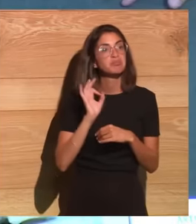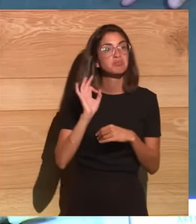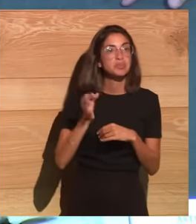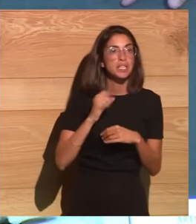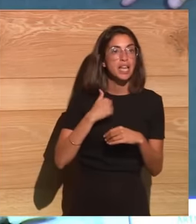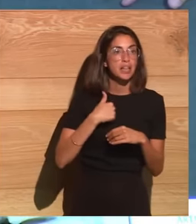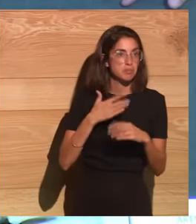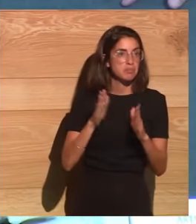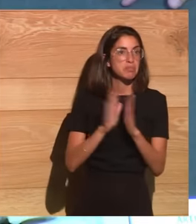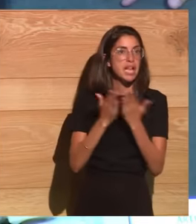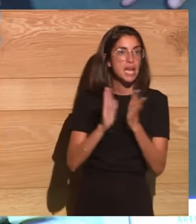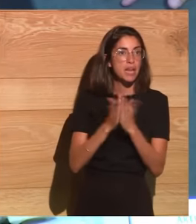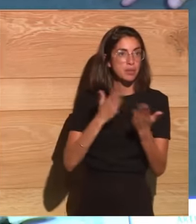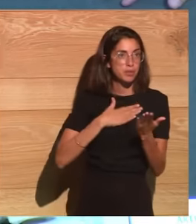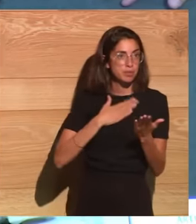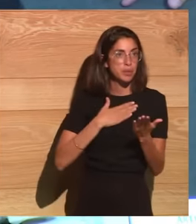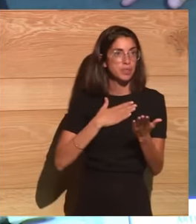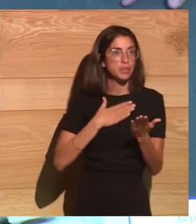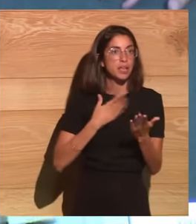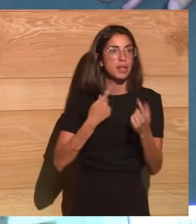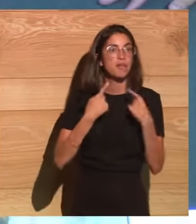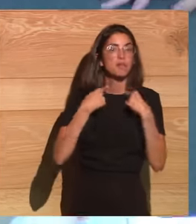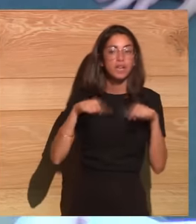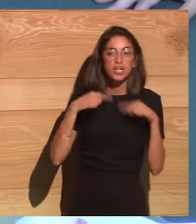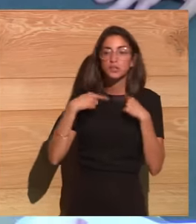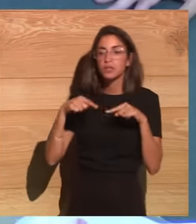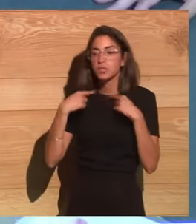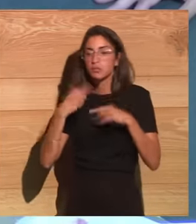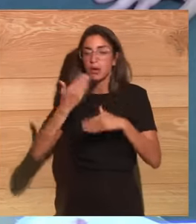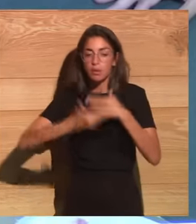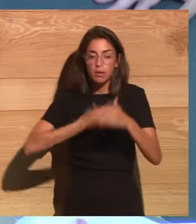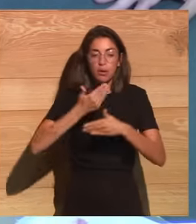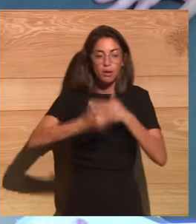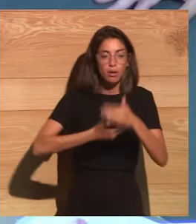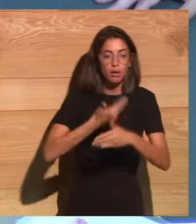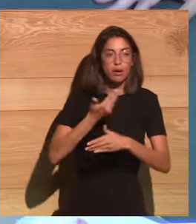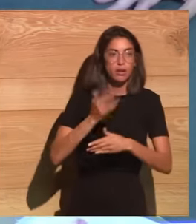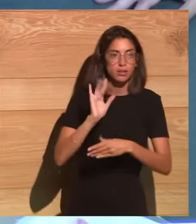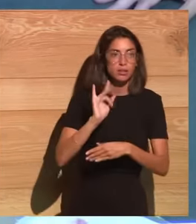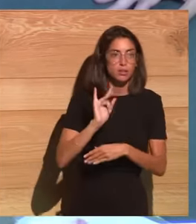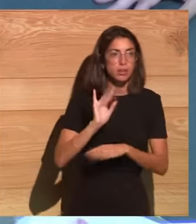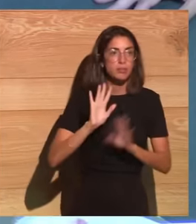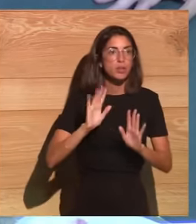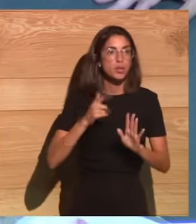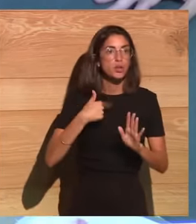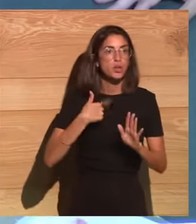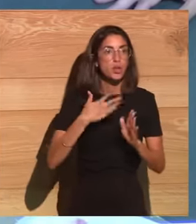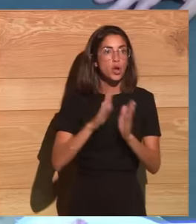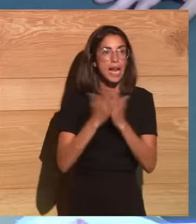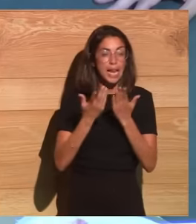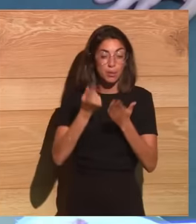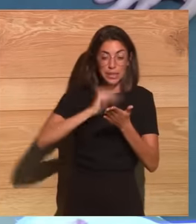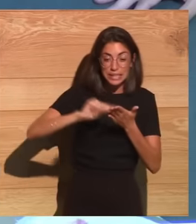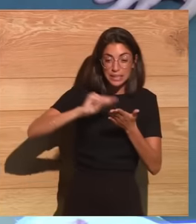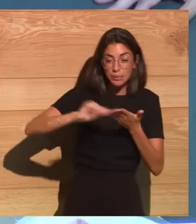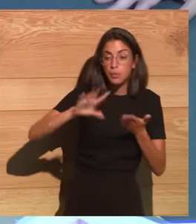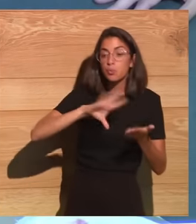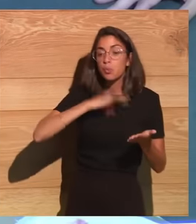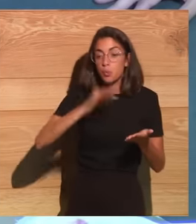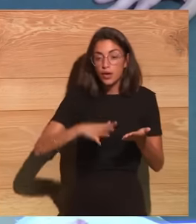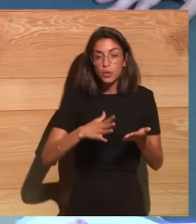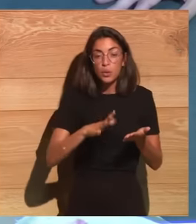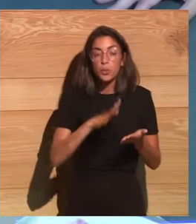mi libro es una sucesión de fracasos, tal, tal, tal. Pero siempre. Lo he podido escribir precisamente porque ahora